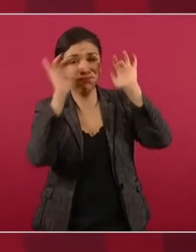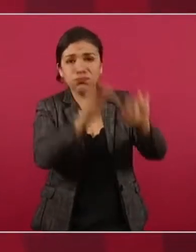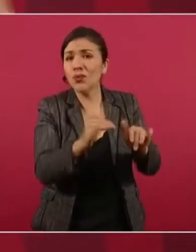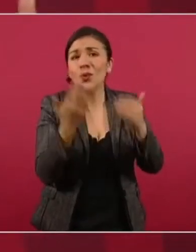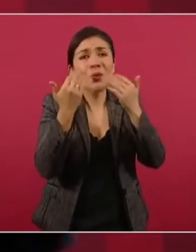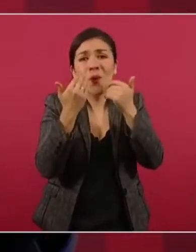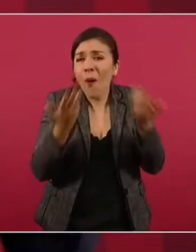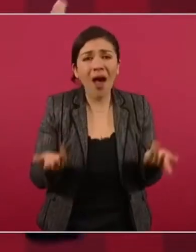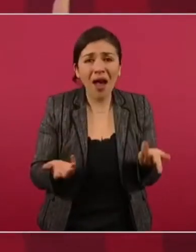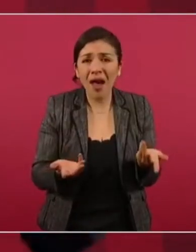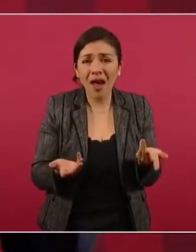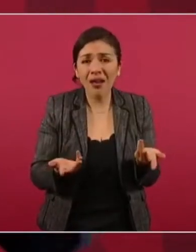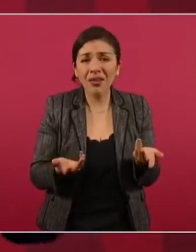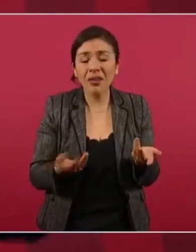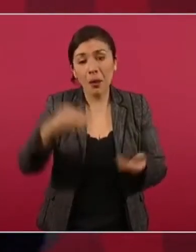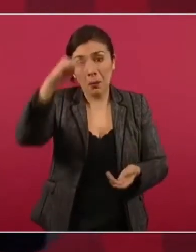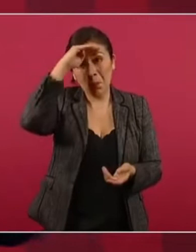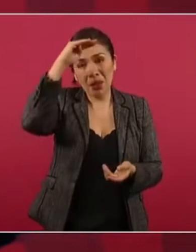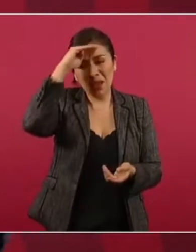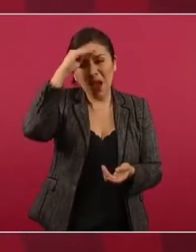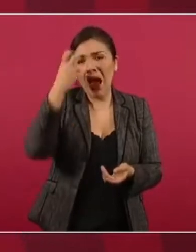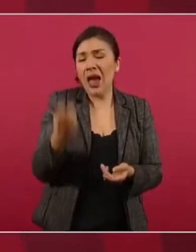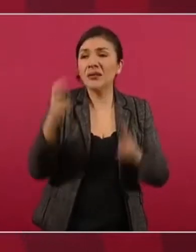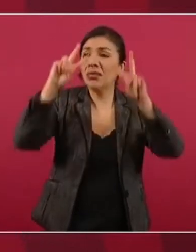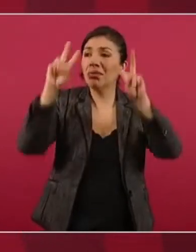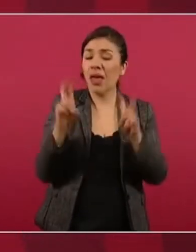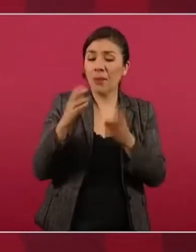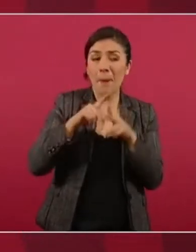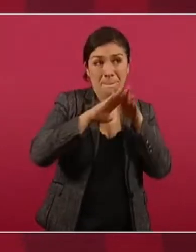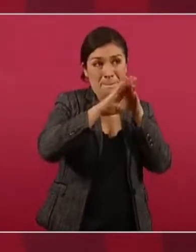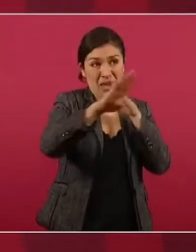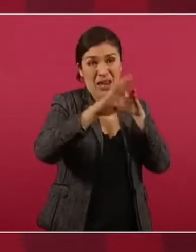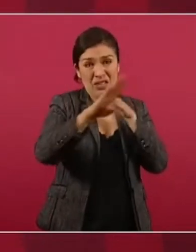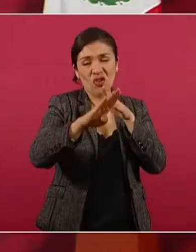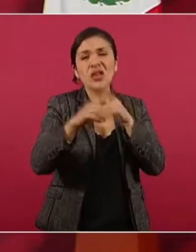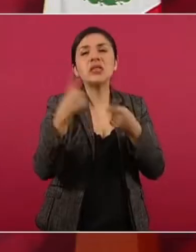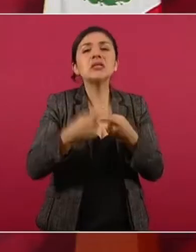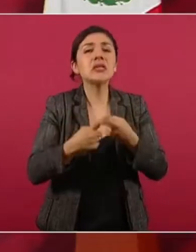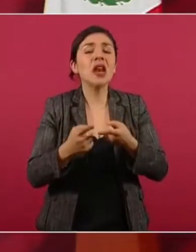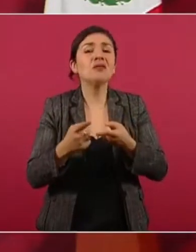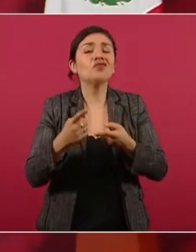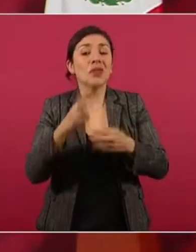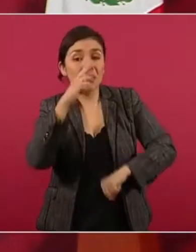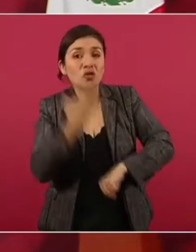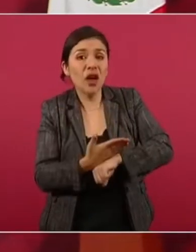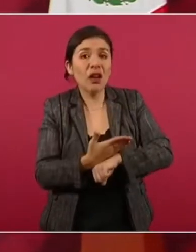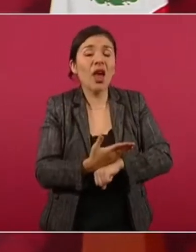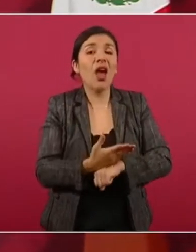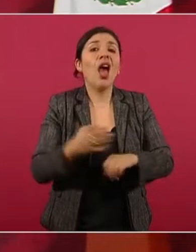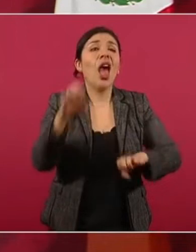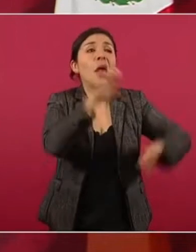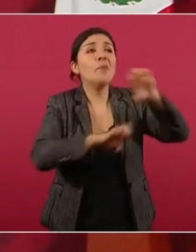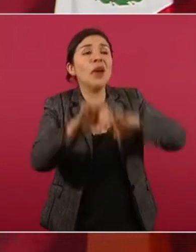y que en vez de dejar el tema migratorio en manos de intermediarios, de particulares,